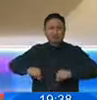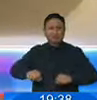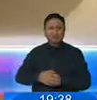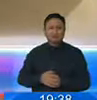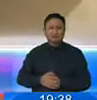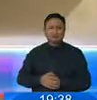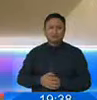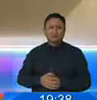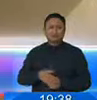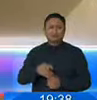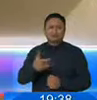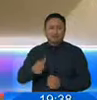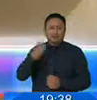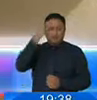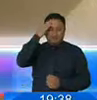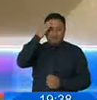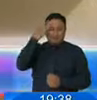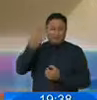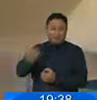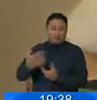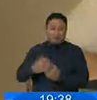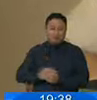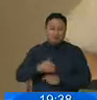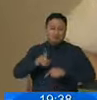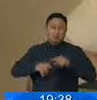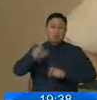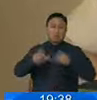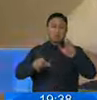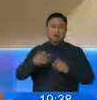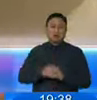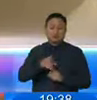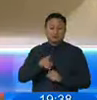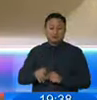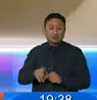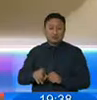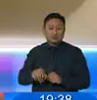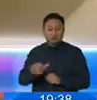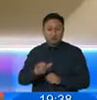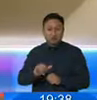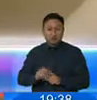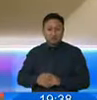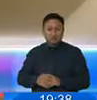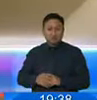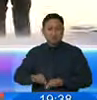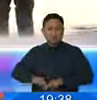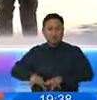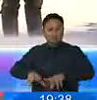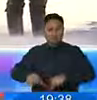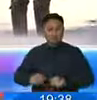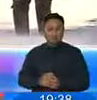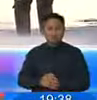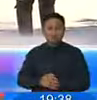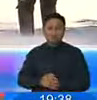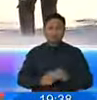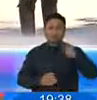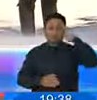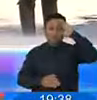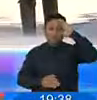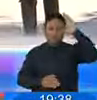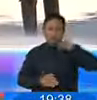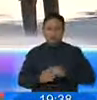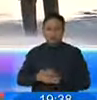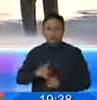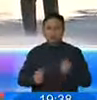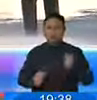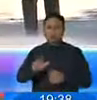comerciales y bueno, teníamos información de que algunas personas estuvieron realizando este tipo de actividades ilícitas. La policía detuvo la marcha